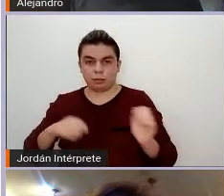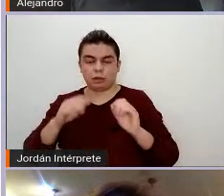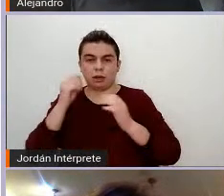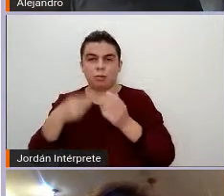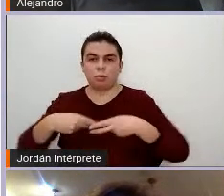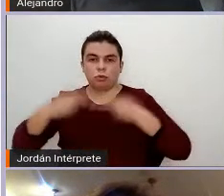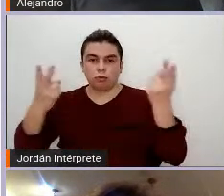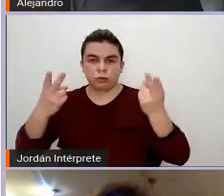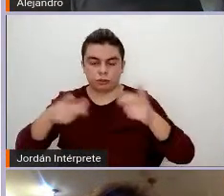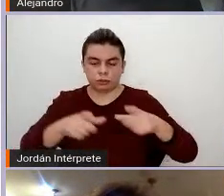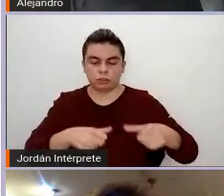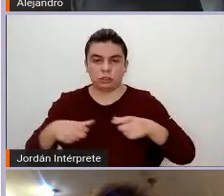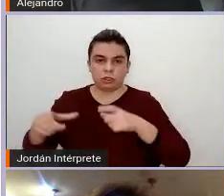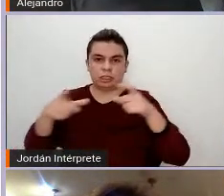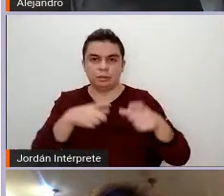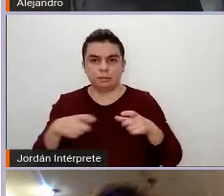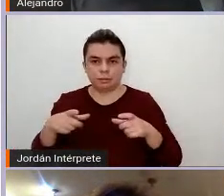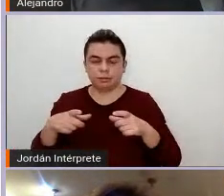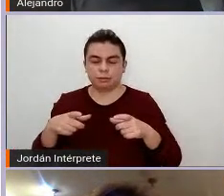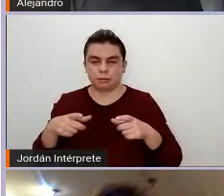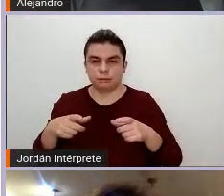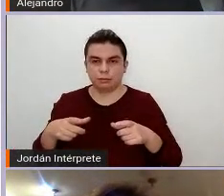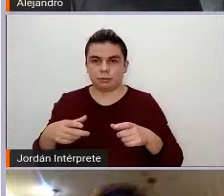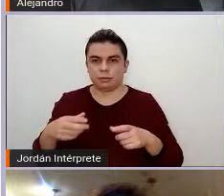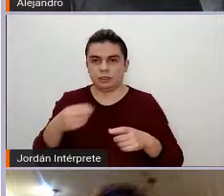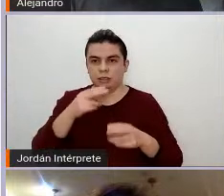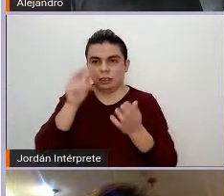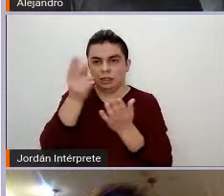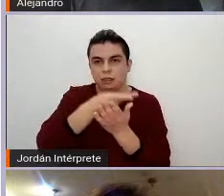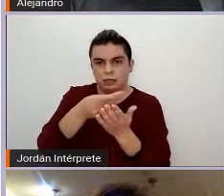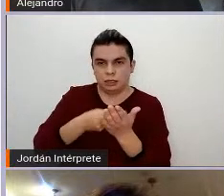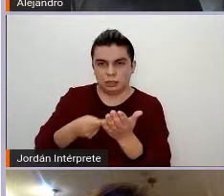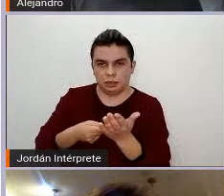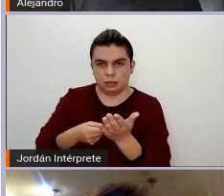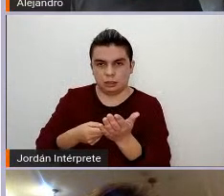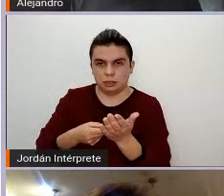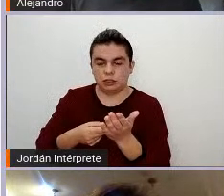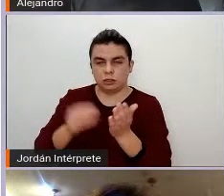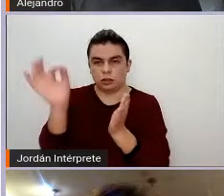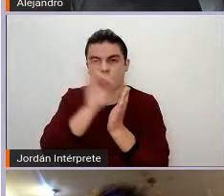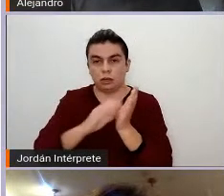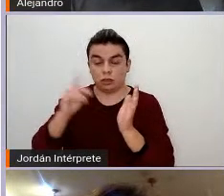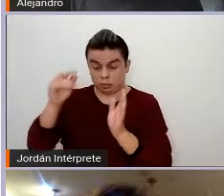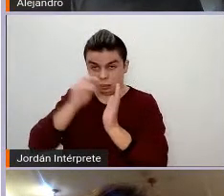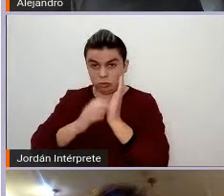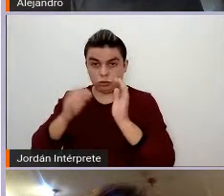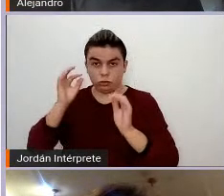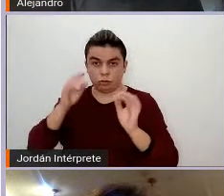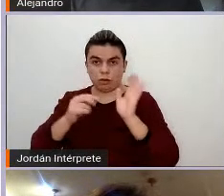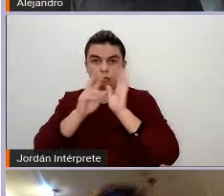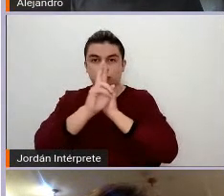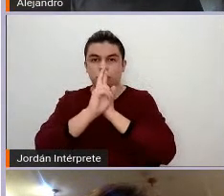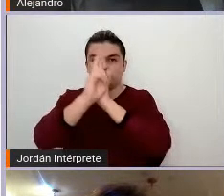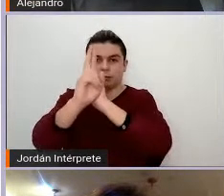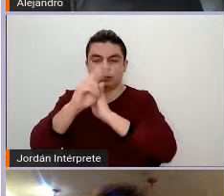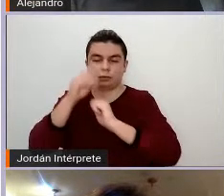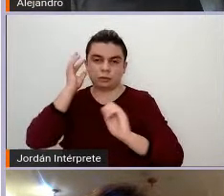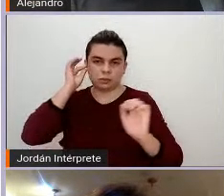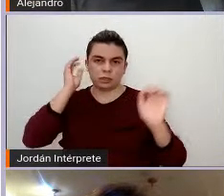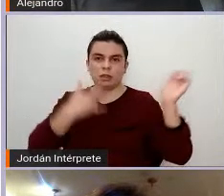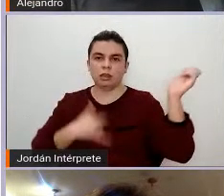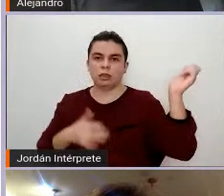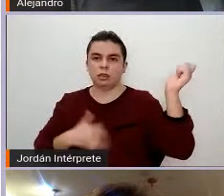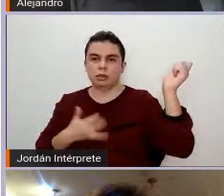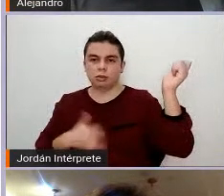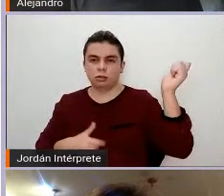fue creada por ella misma, en donde representa a una cantora tocando guitarra. Esta pieza visual revela